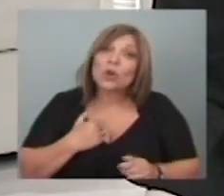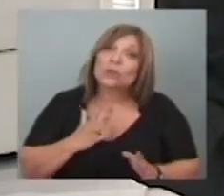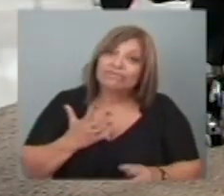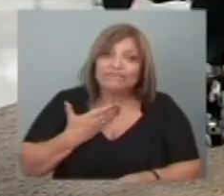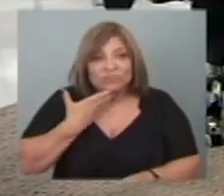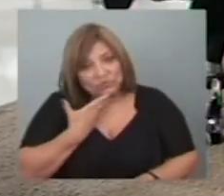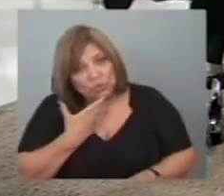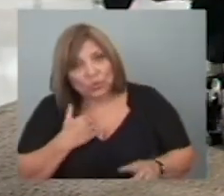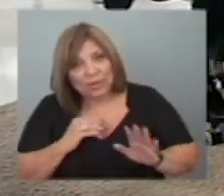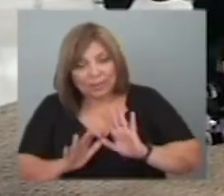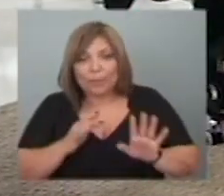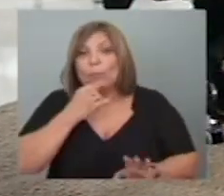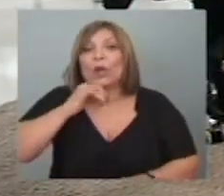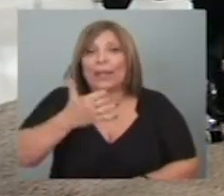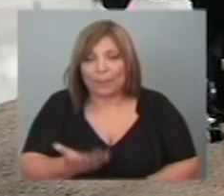Por ejemplo,